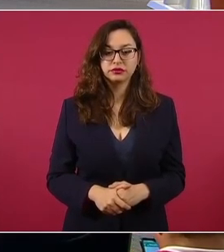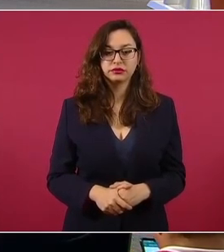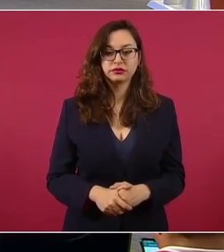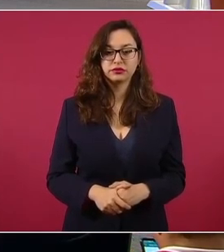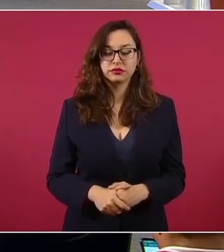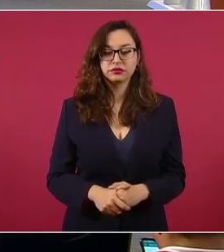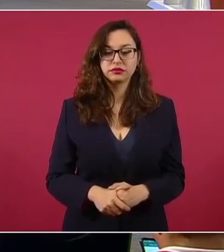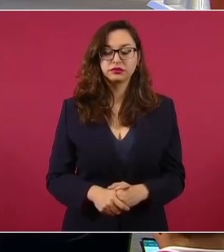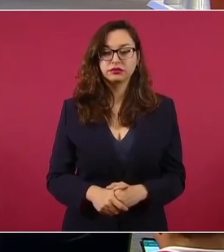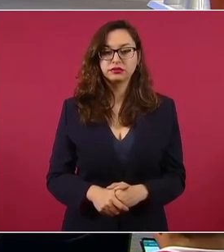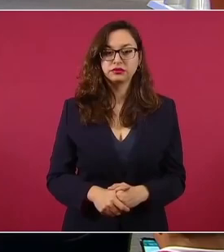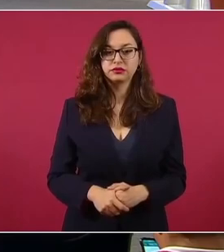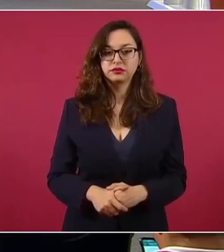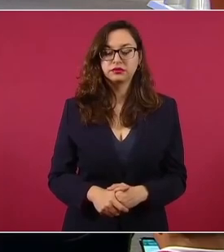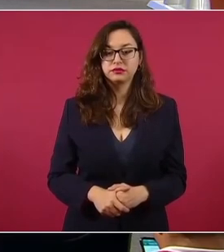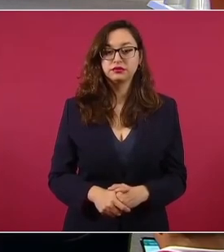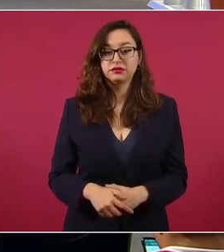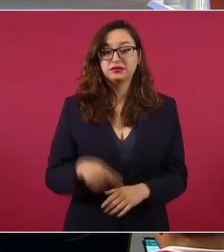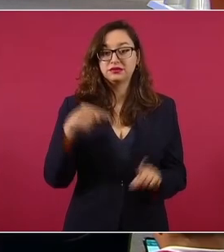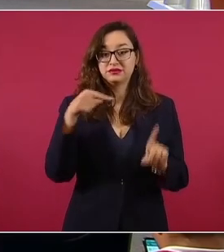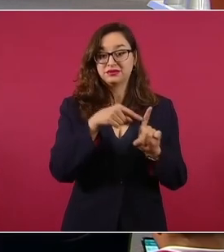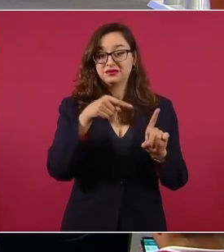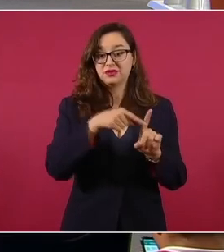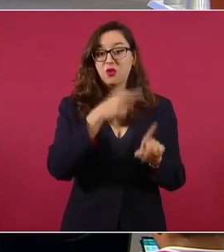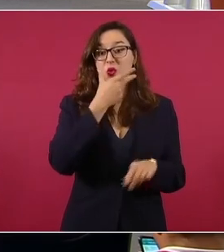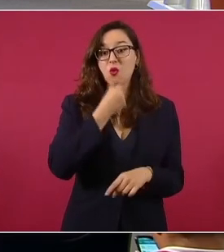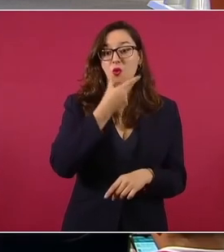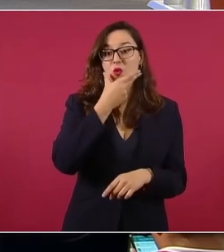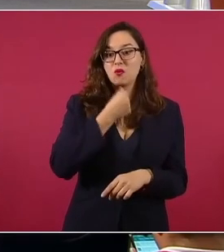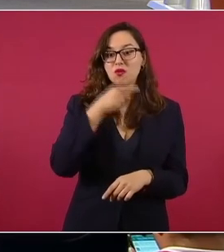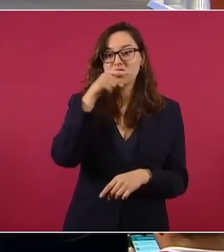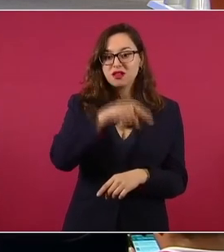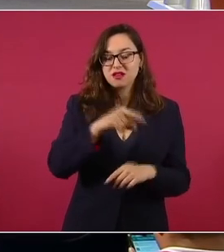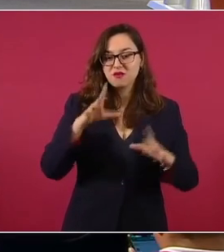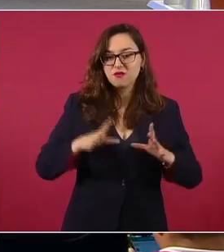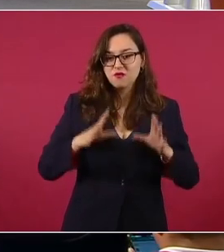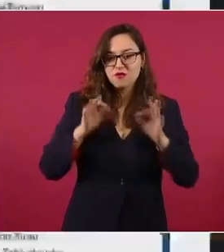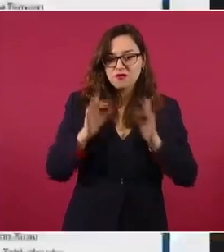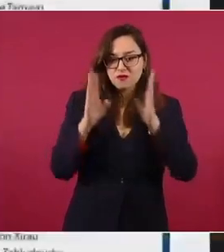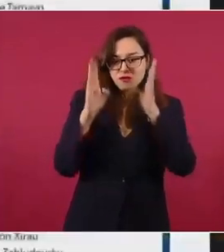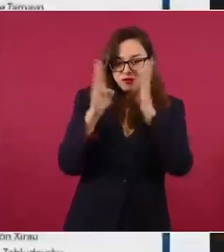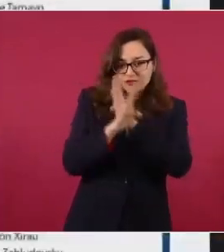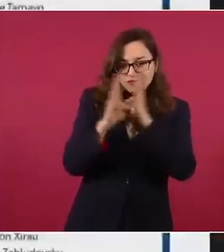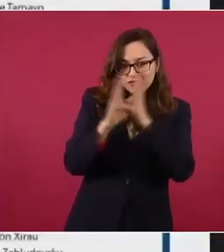Este del CISEM, este fue el que hizo la cuenta ayer